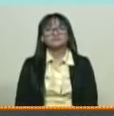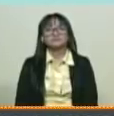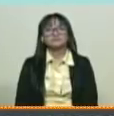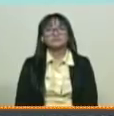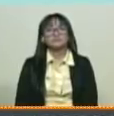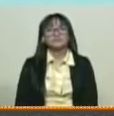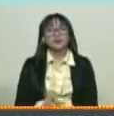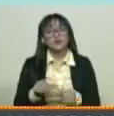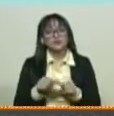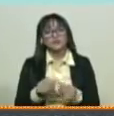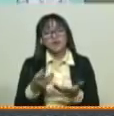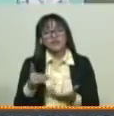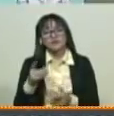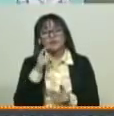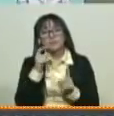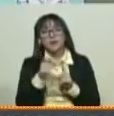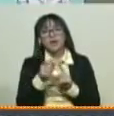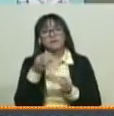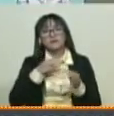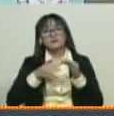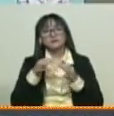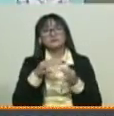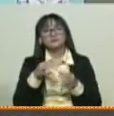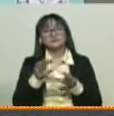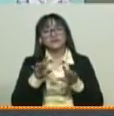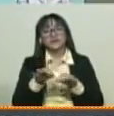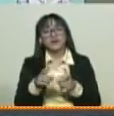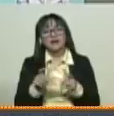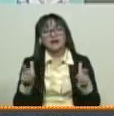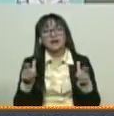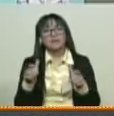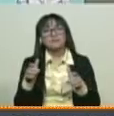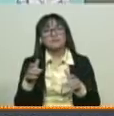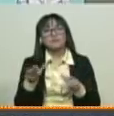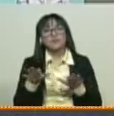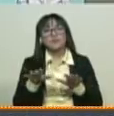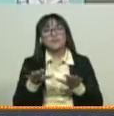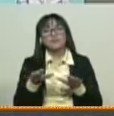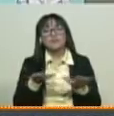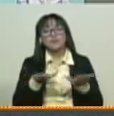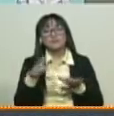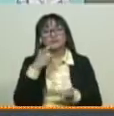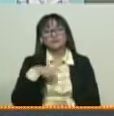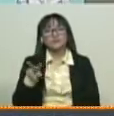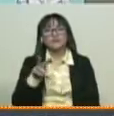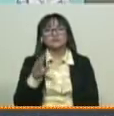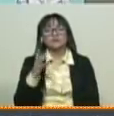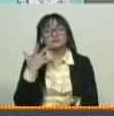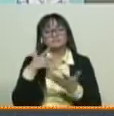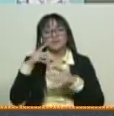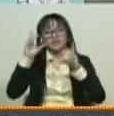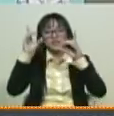de prensa, dejar en el derecho de palabra a la secretaria general del movimiento Somos Venezuela, Delcy Rodríguez,